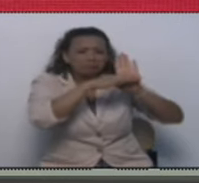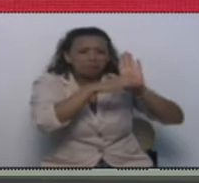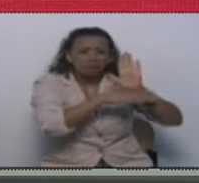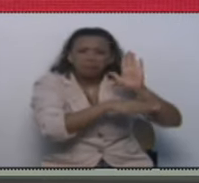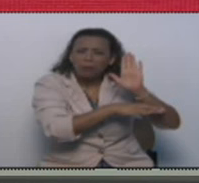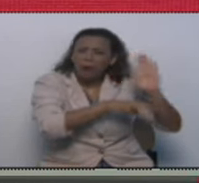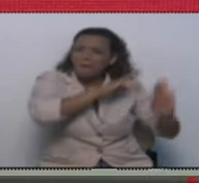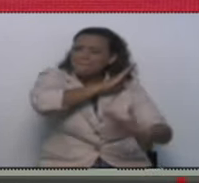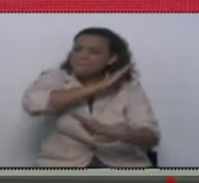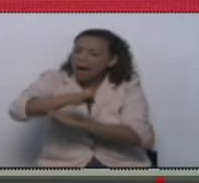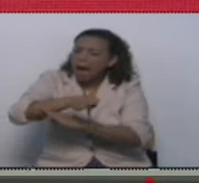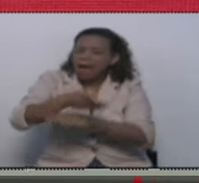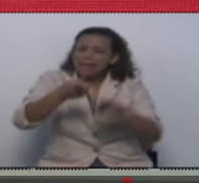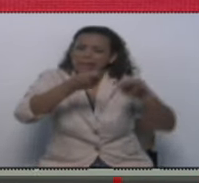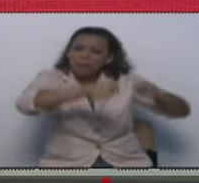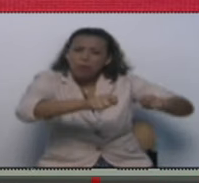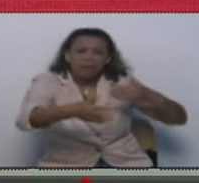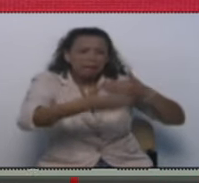unilaterales.